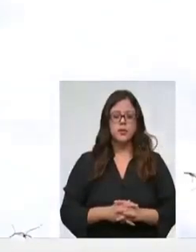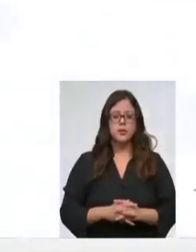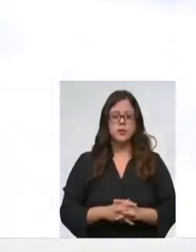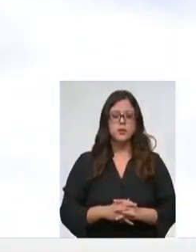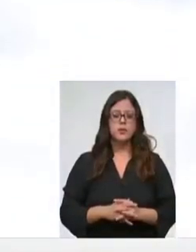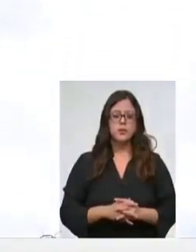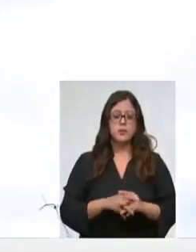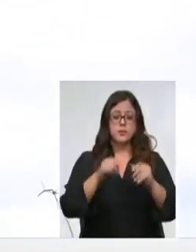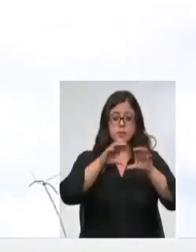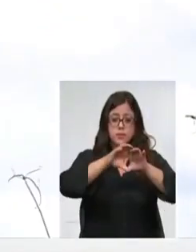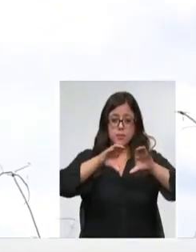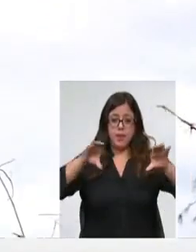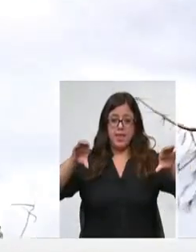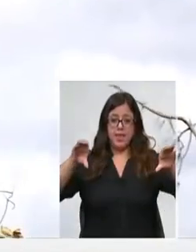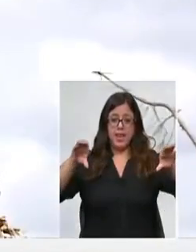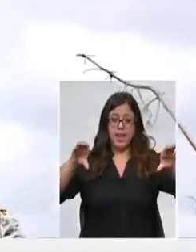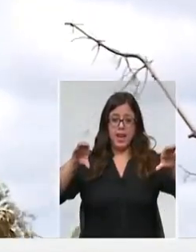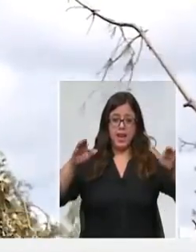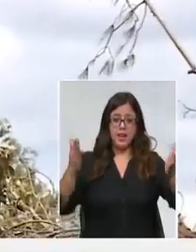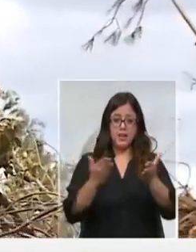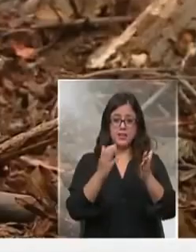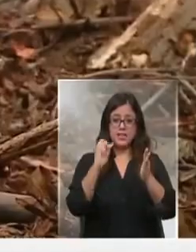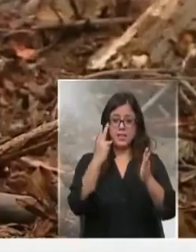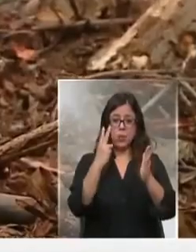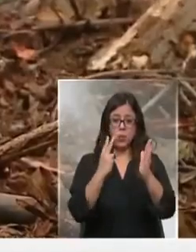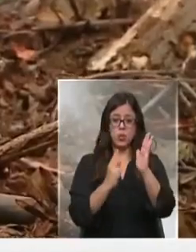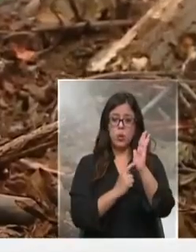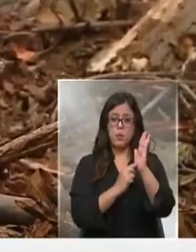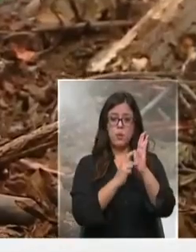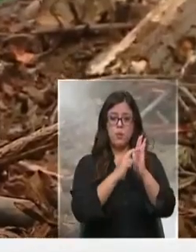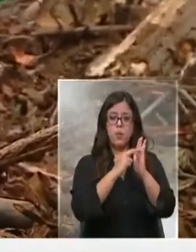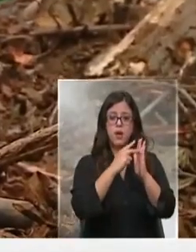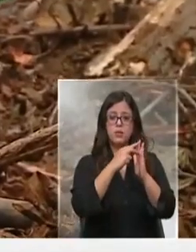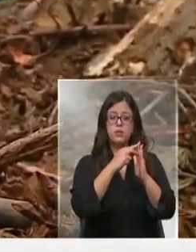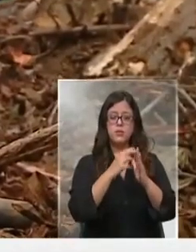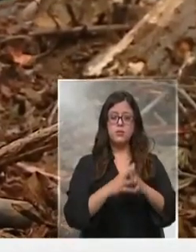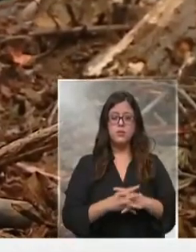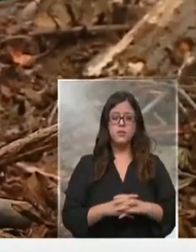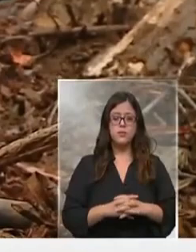Luego esa madera es procesada en el segundo paso.